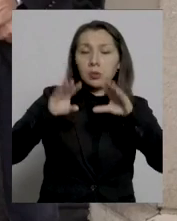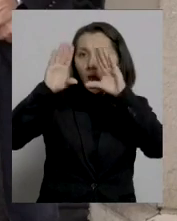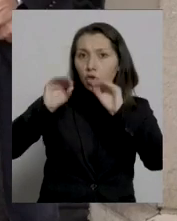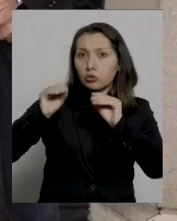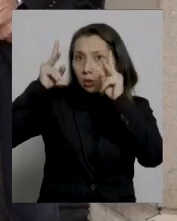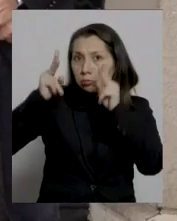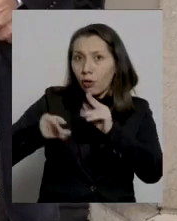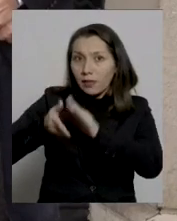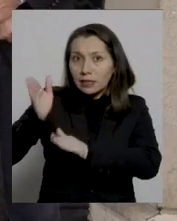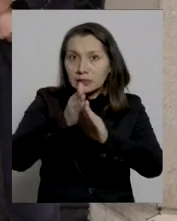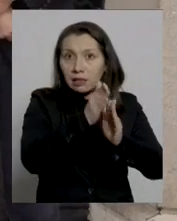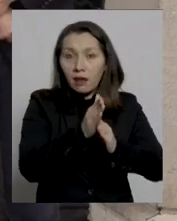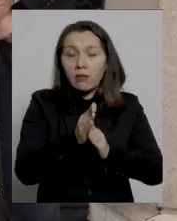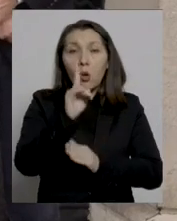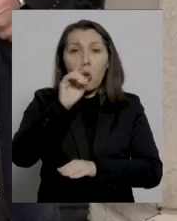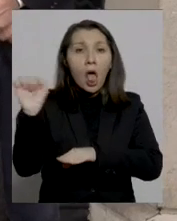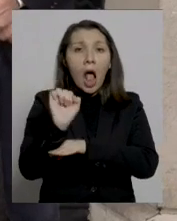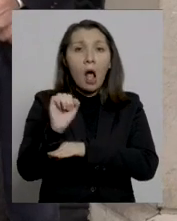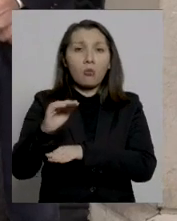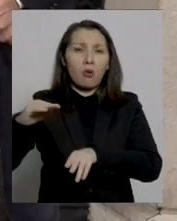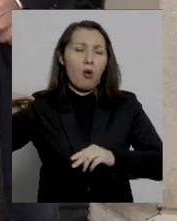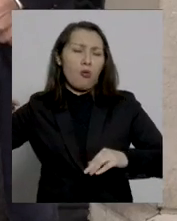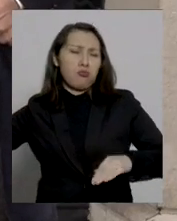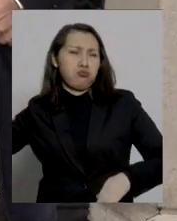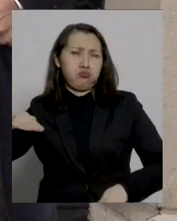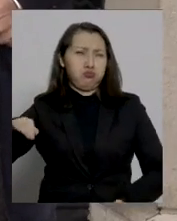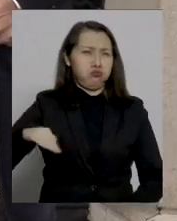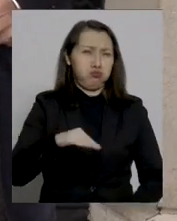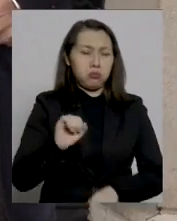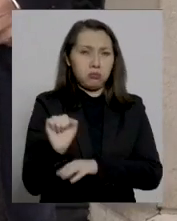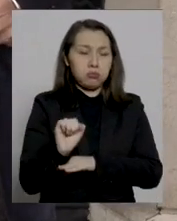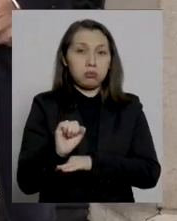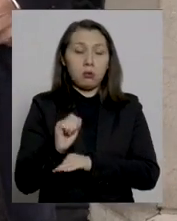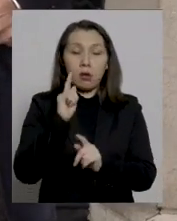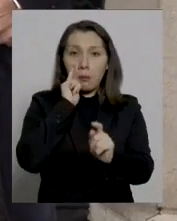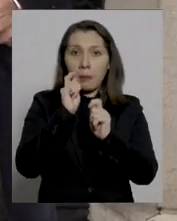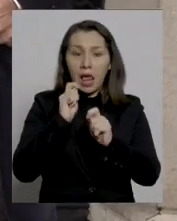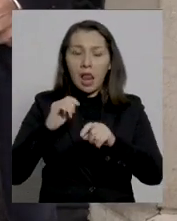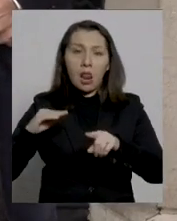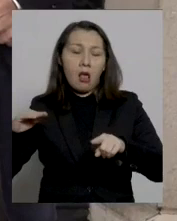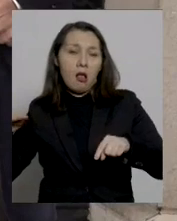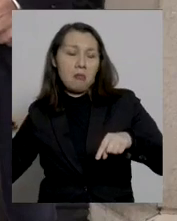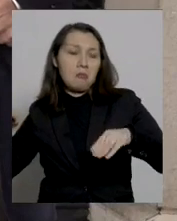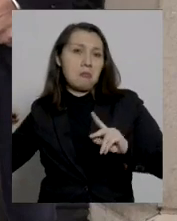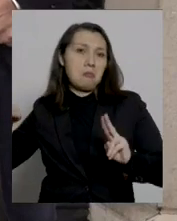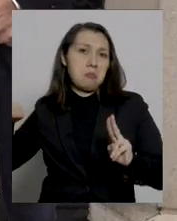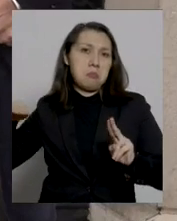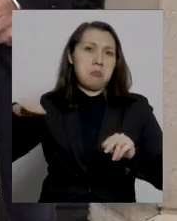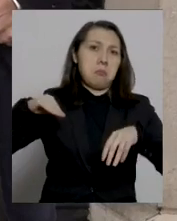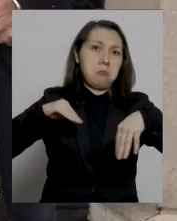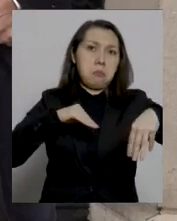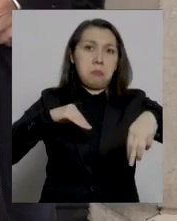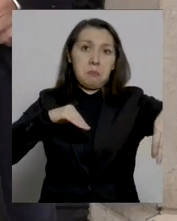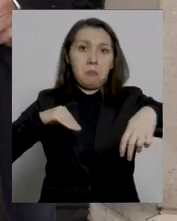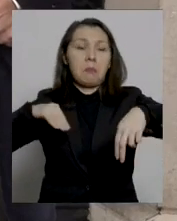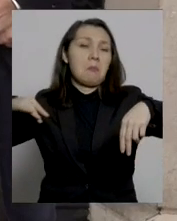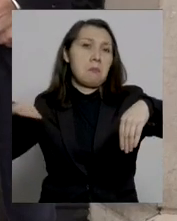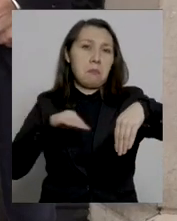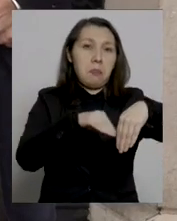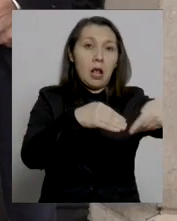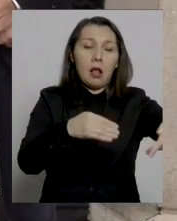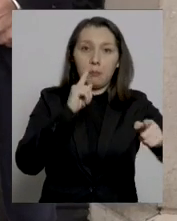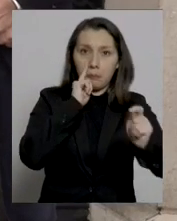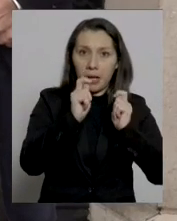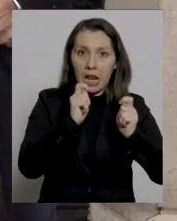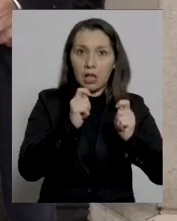queda, un auto sobrepasó, puso en riesgo la vida del personal de los